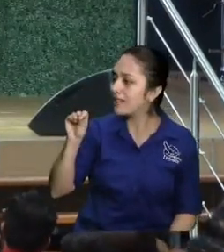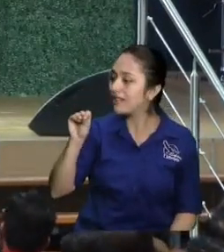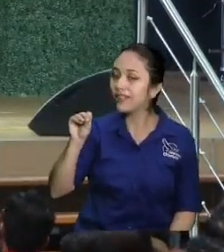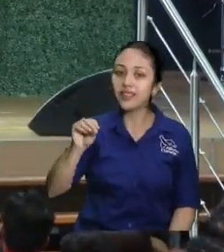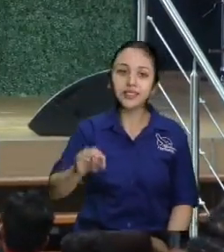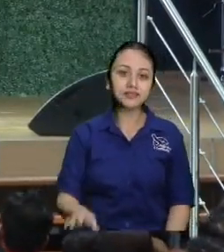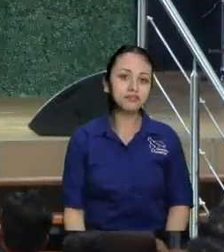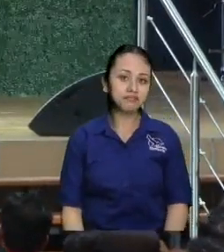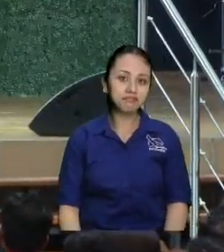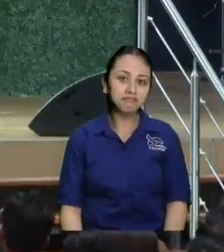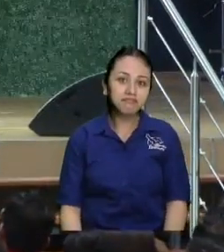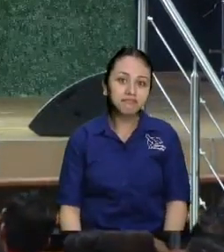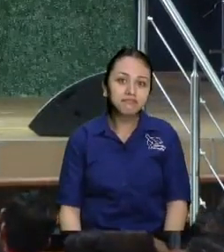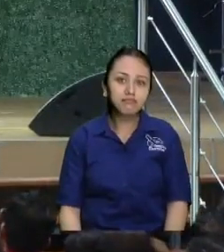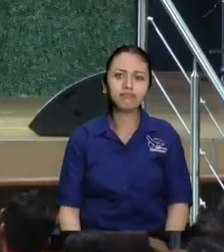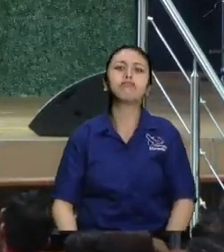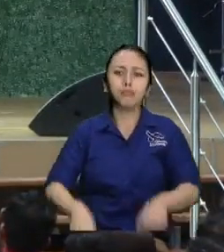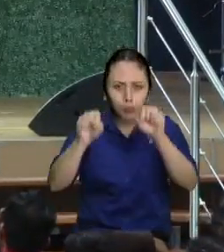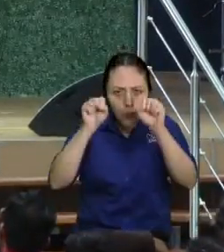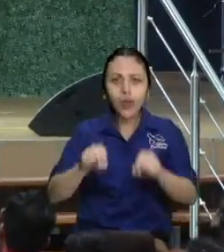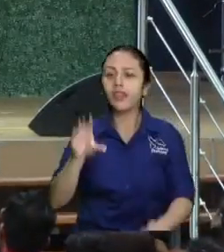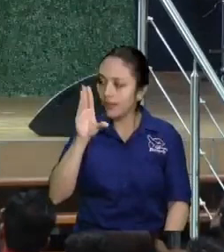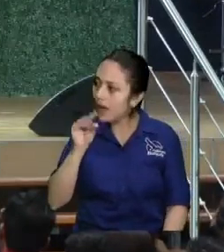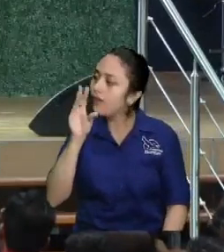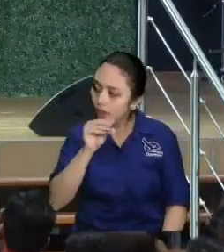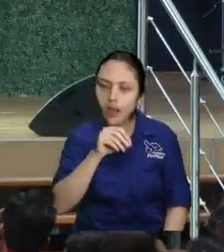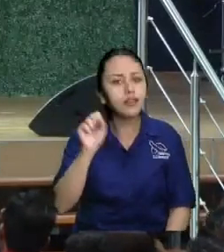¿Ah? Que hablen.